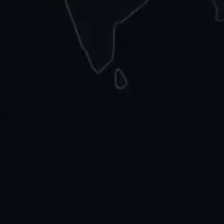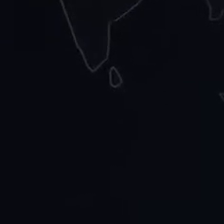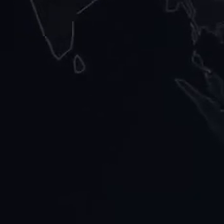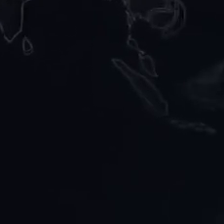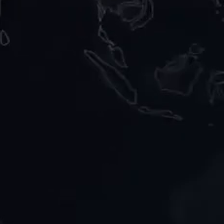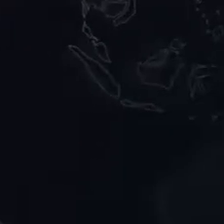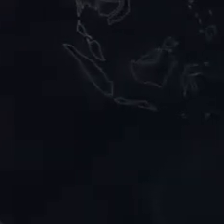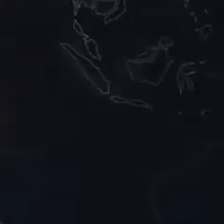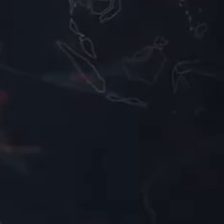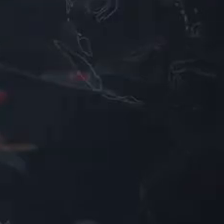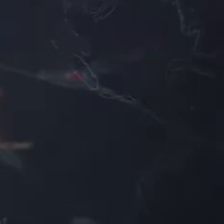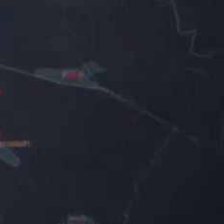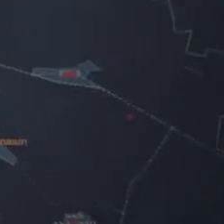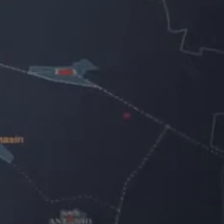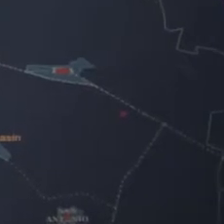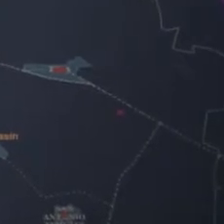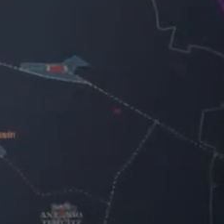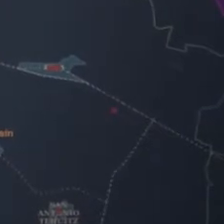han diagnosticado